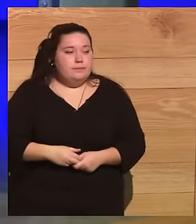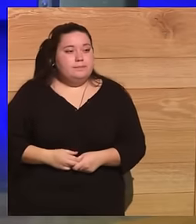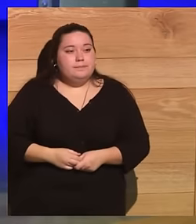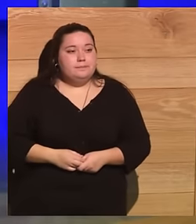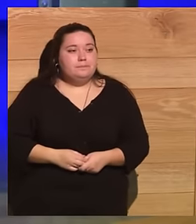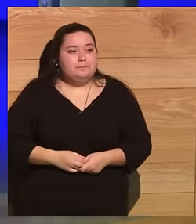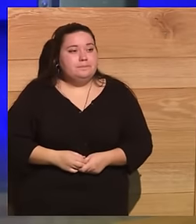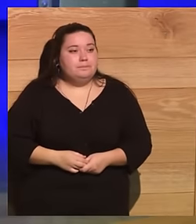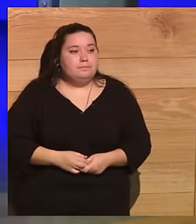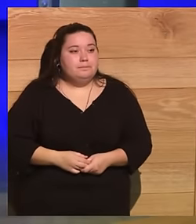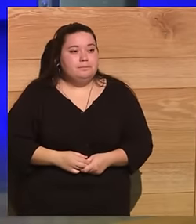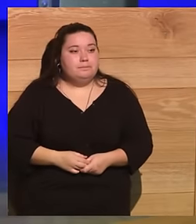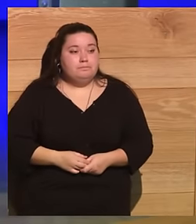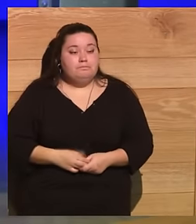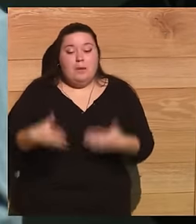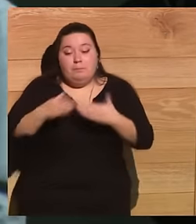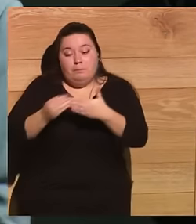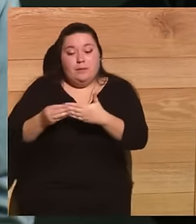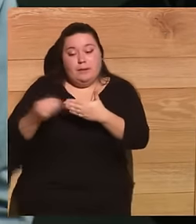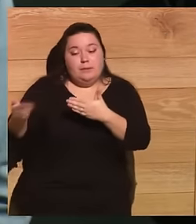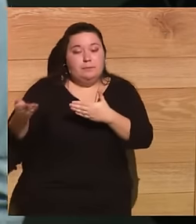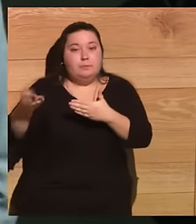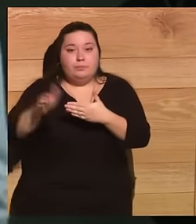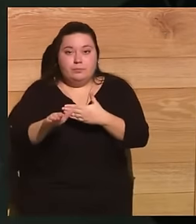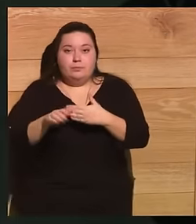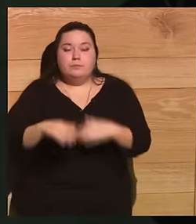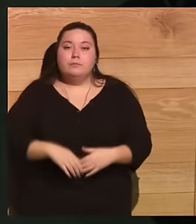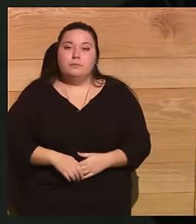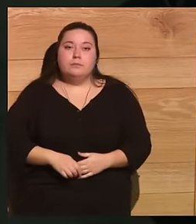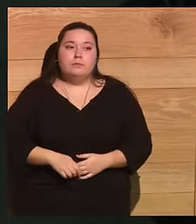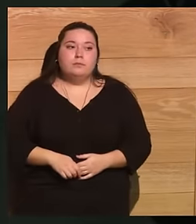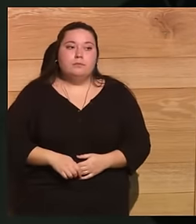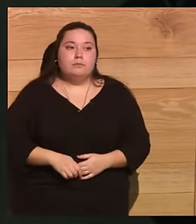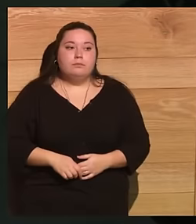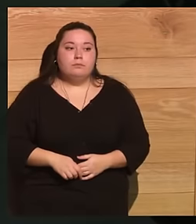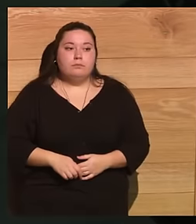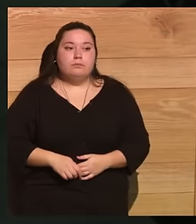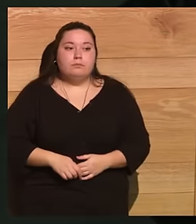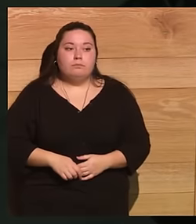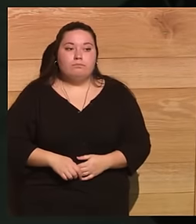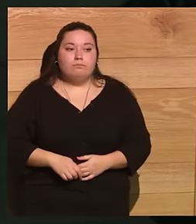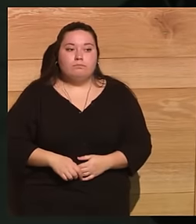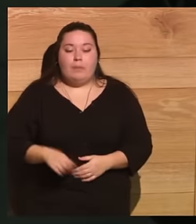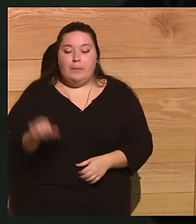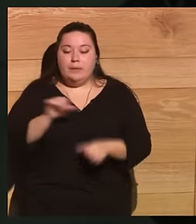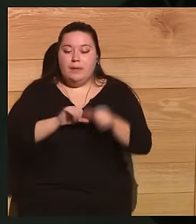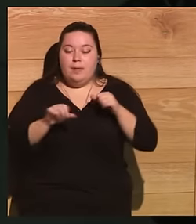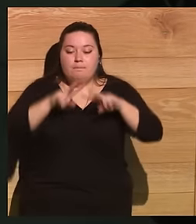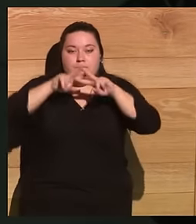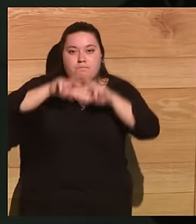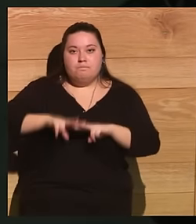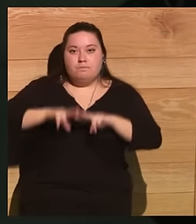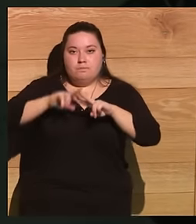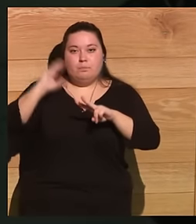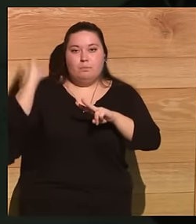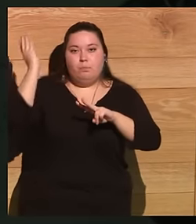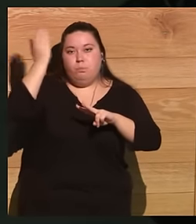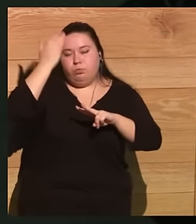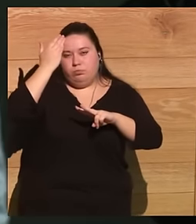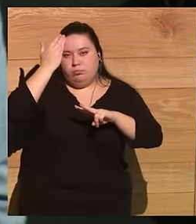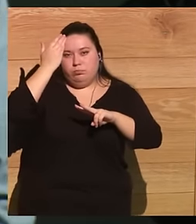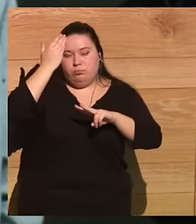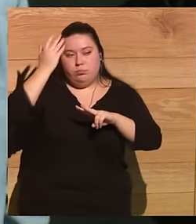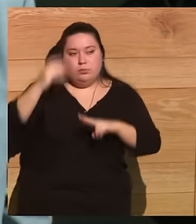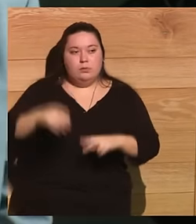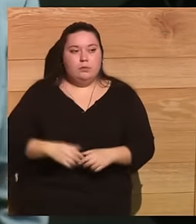Entonces, a la muerte del paciente, se pudo ver que había una lesión en la parte